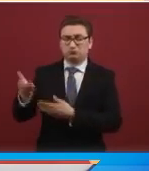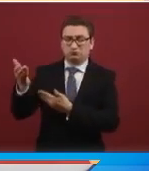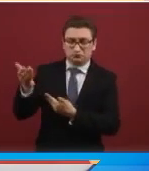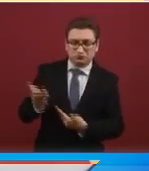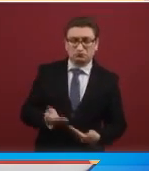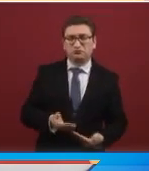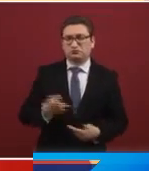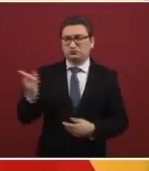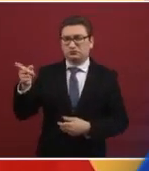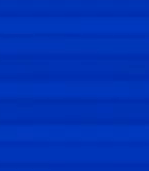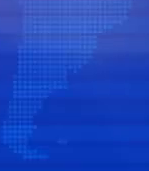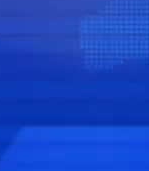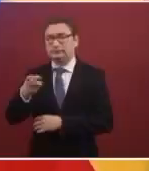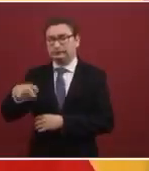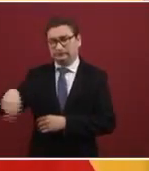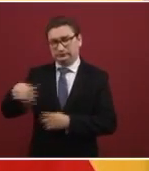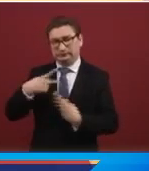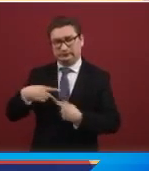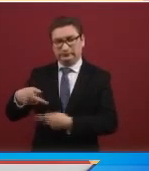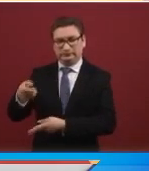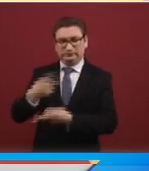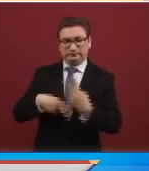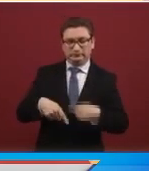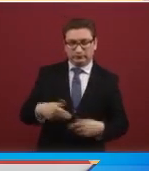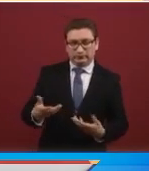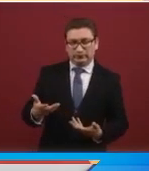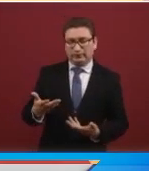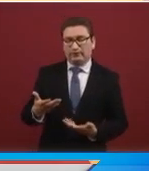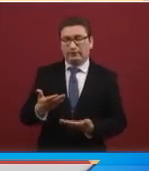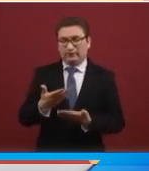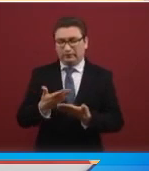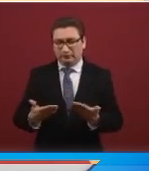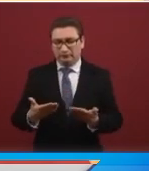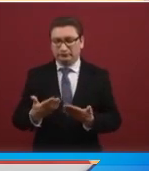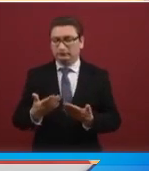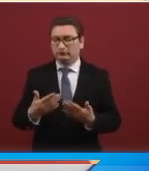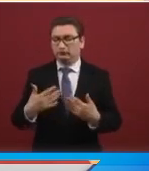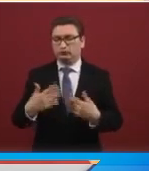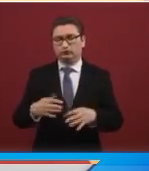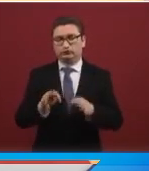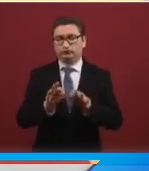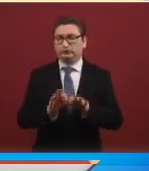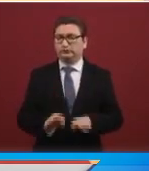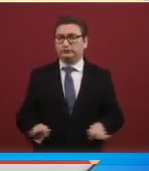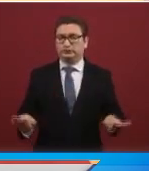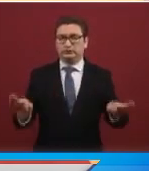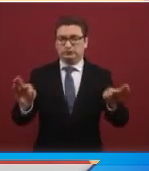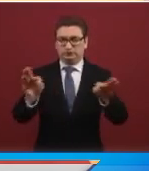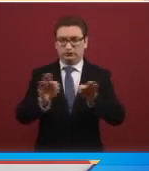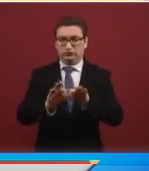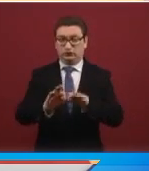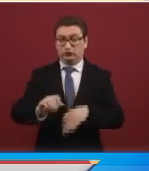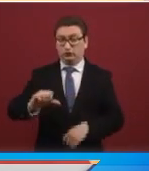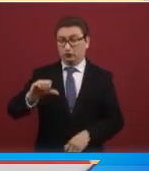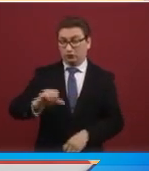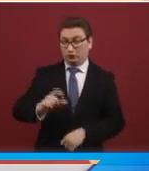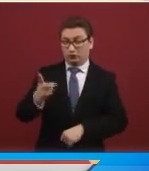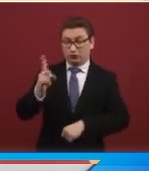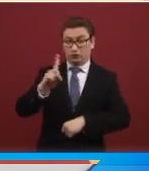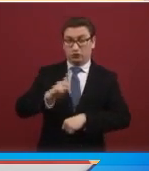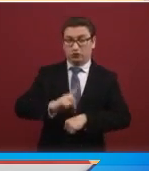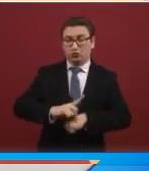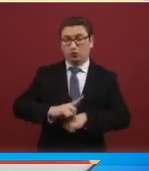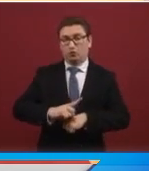expulsados de su patria. El presidente Andrés Manuel López Obrador sobre el exilio. Es un día